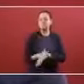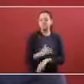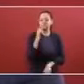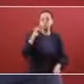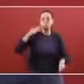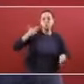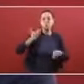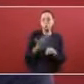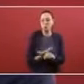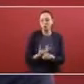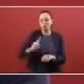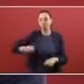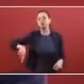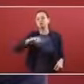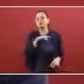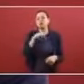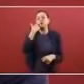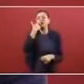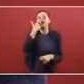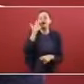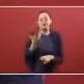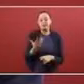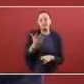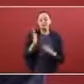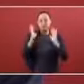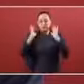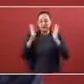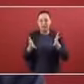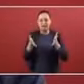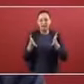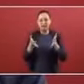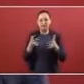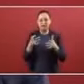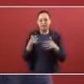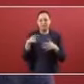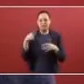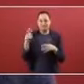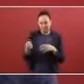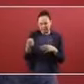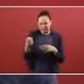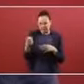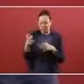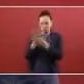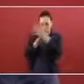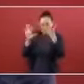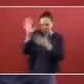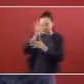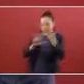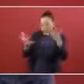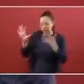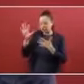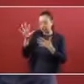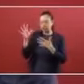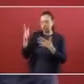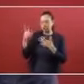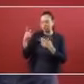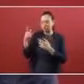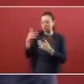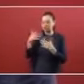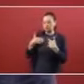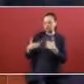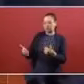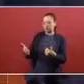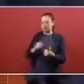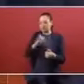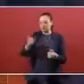porque caminamos hacia cerrarle la puerta a estas puertas giratorias, a esta confusión de interés público